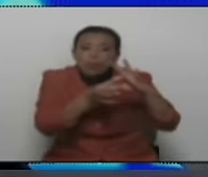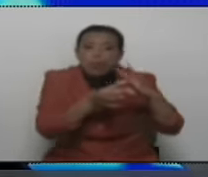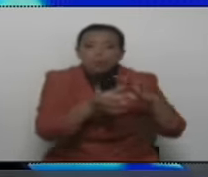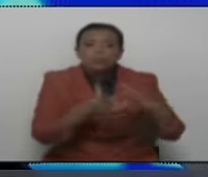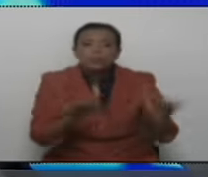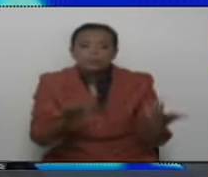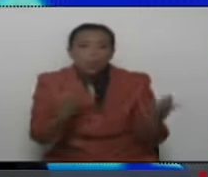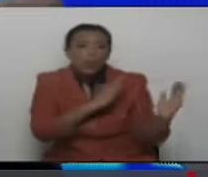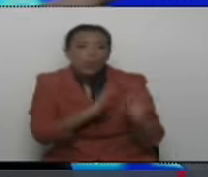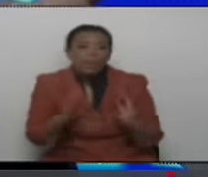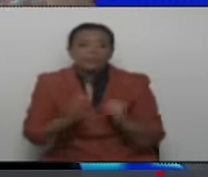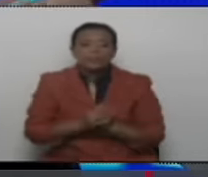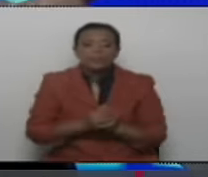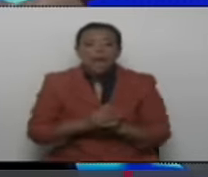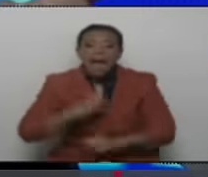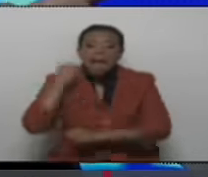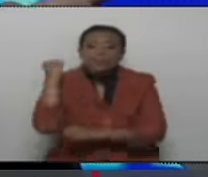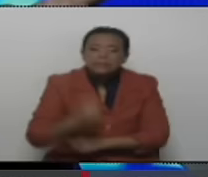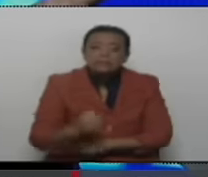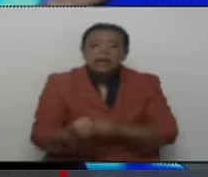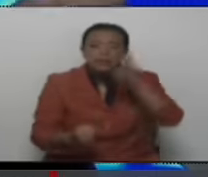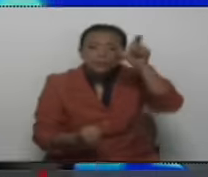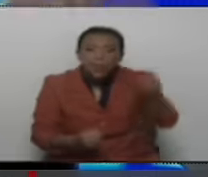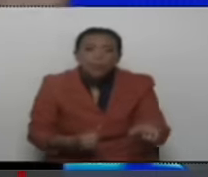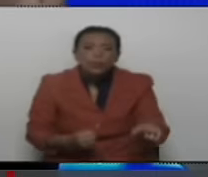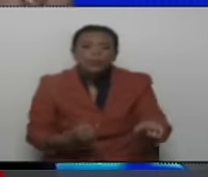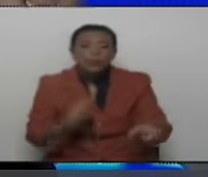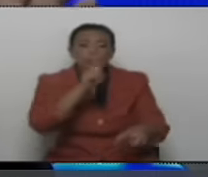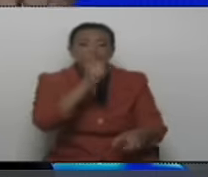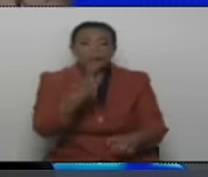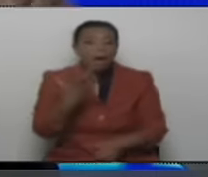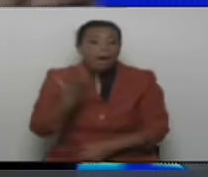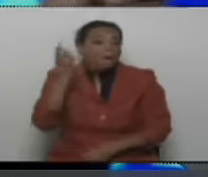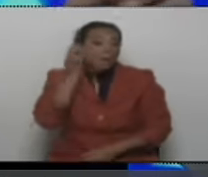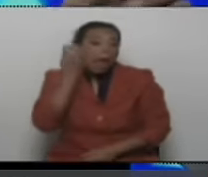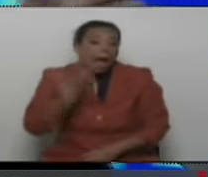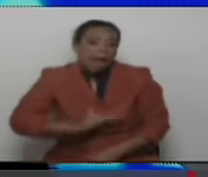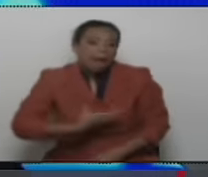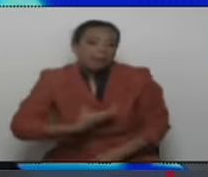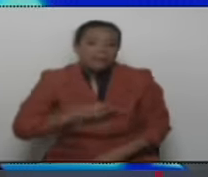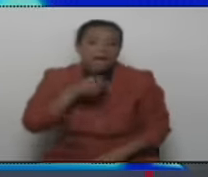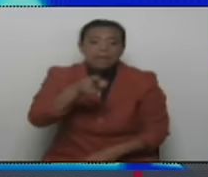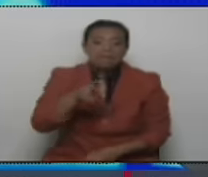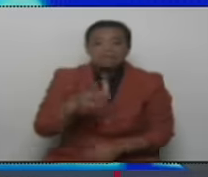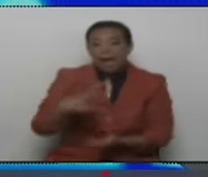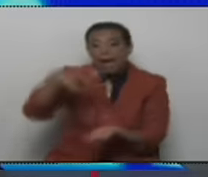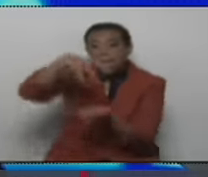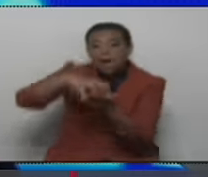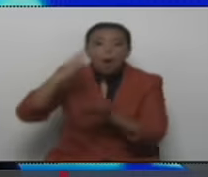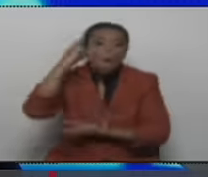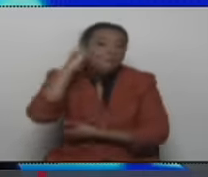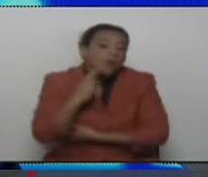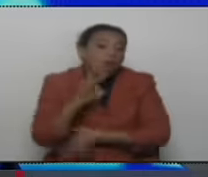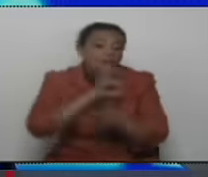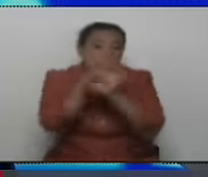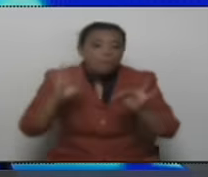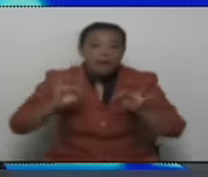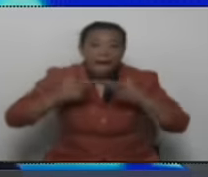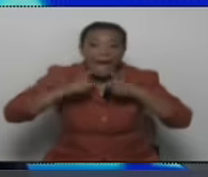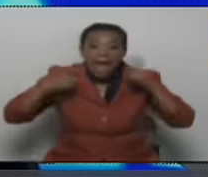con ellos, tenía que ver con el asesinato de una alcaldesa allá en el estado Bolívar, como forma de